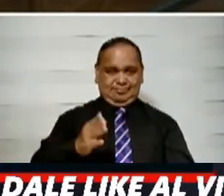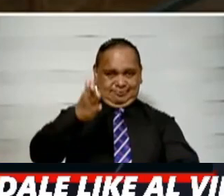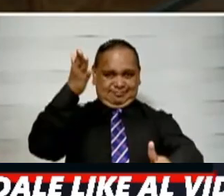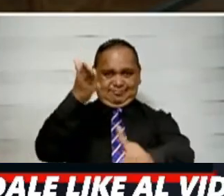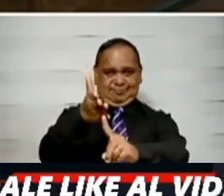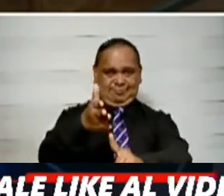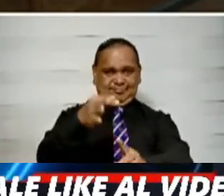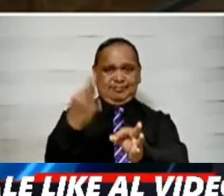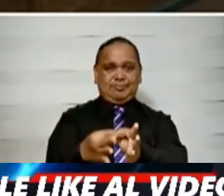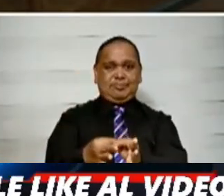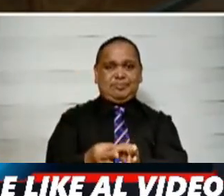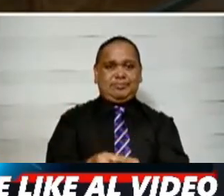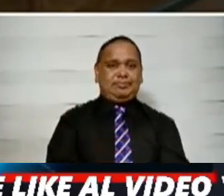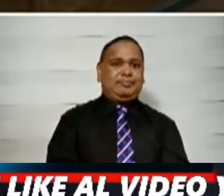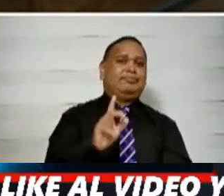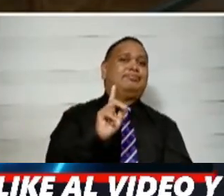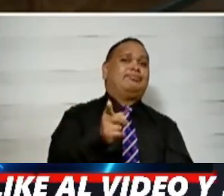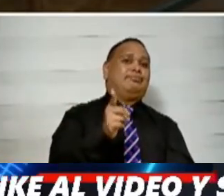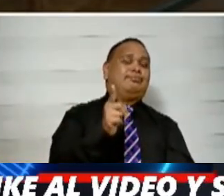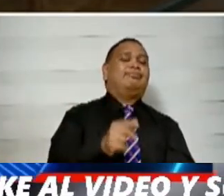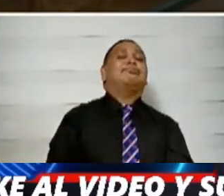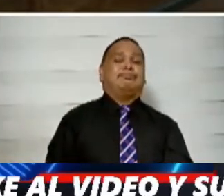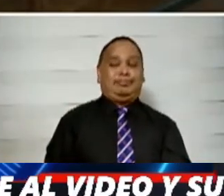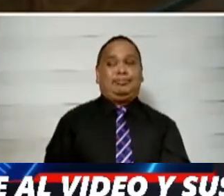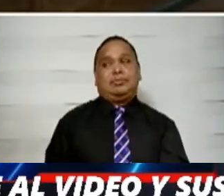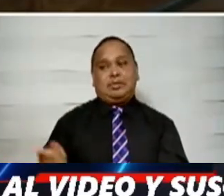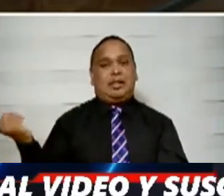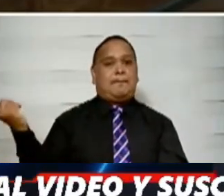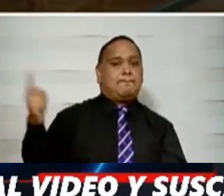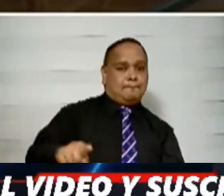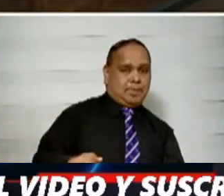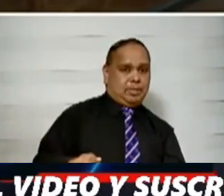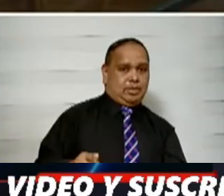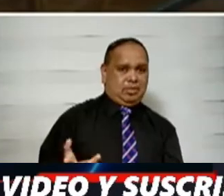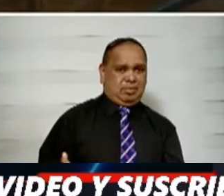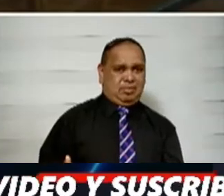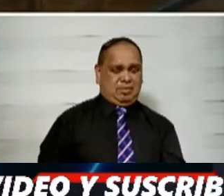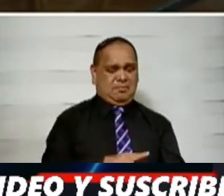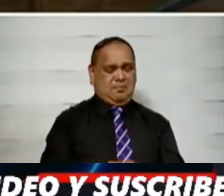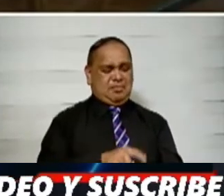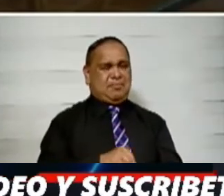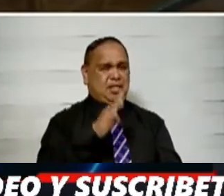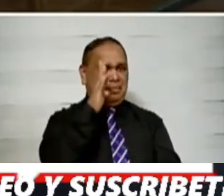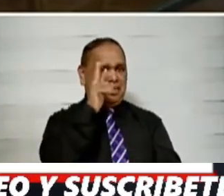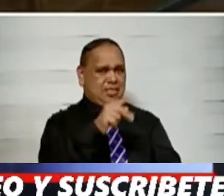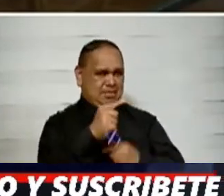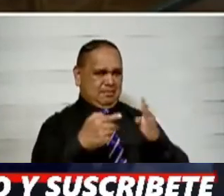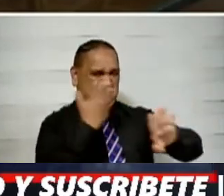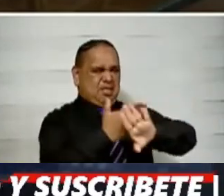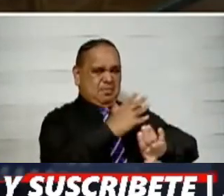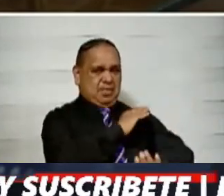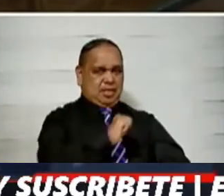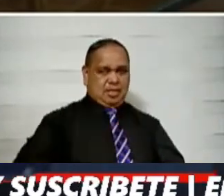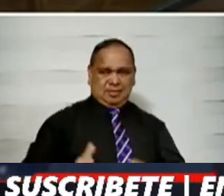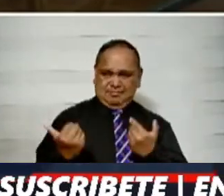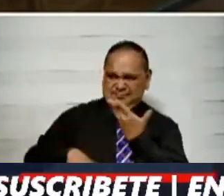y es muy obvio al supuestamente estar usted dando indicaciones de pegarle a los naranjas y a la alcaldesa cuando pues ha sido insistente, usted